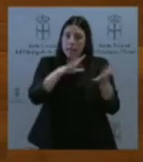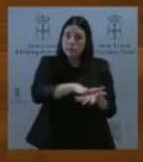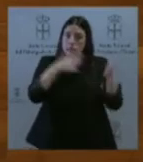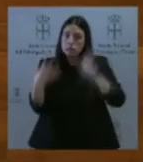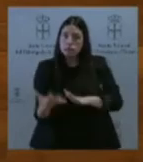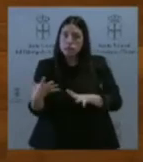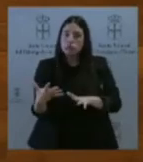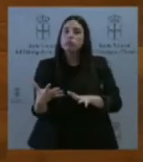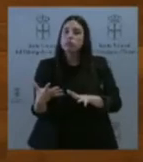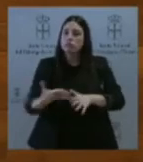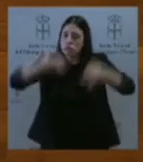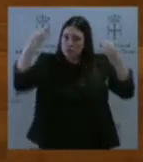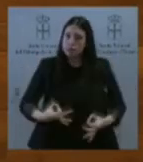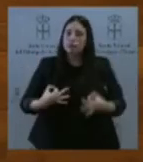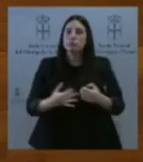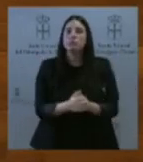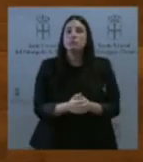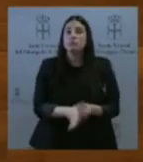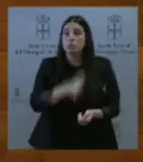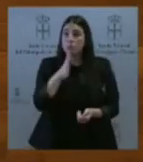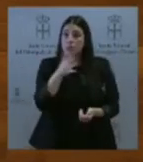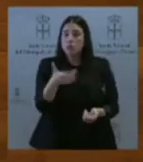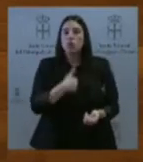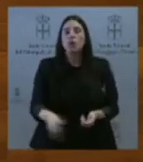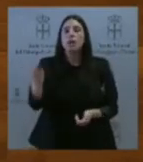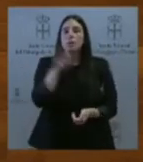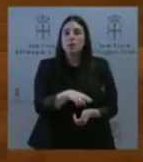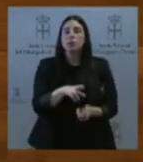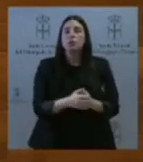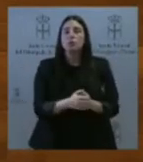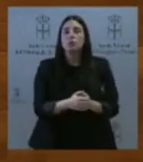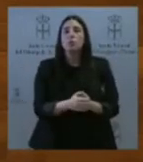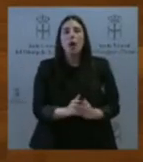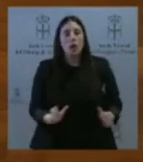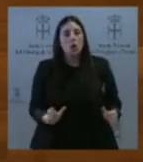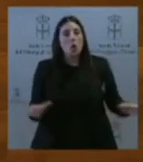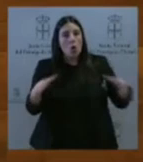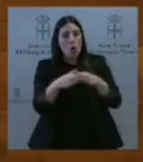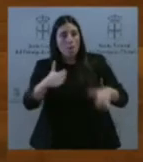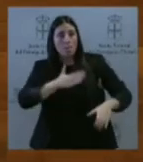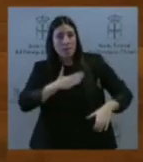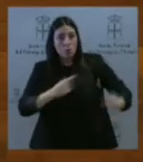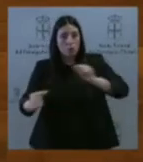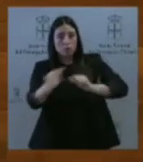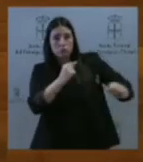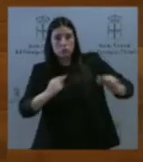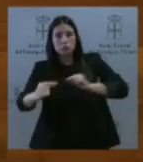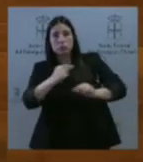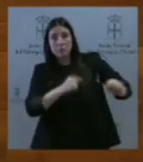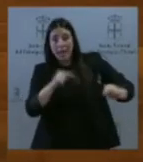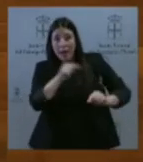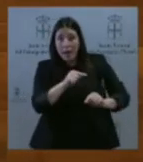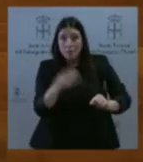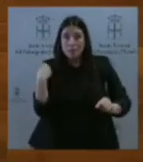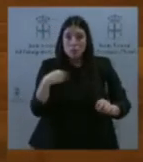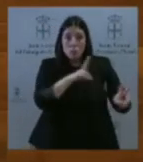para eso insisto en que hay también un pleno de patrimonio por donde tienen que pasar todos estos asuntos, y usted sabe perfectamente, y en